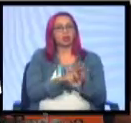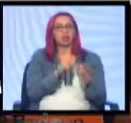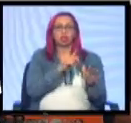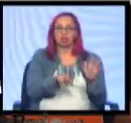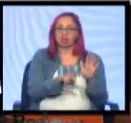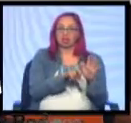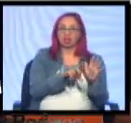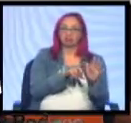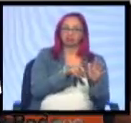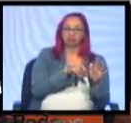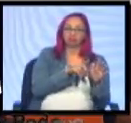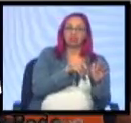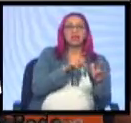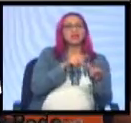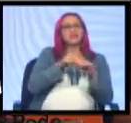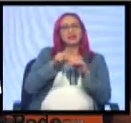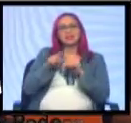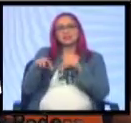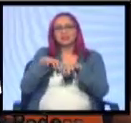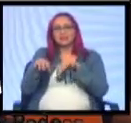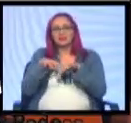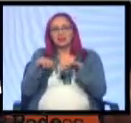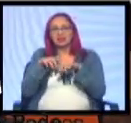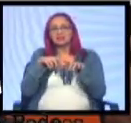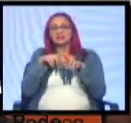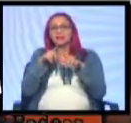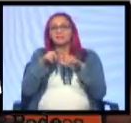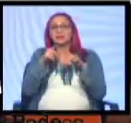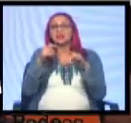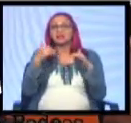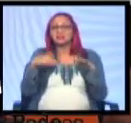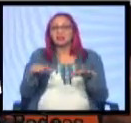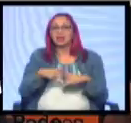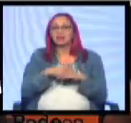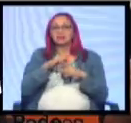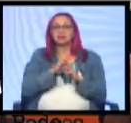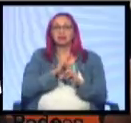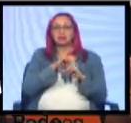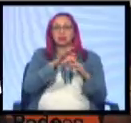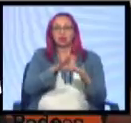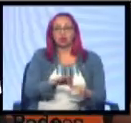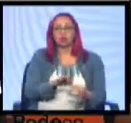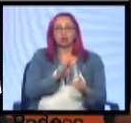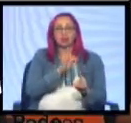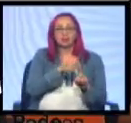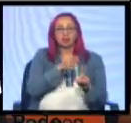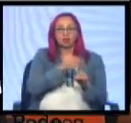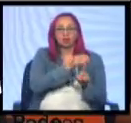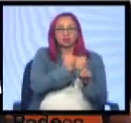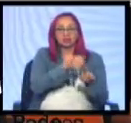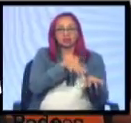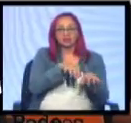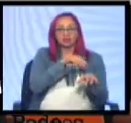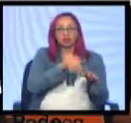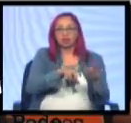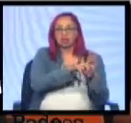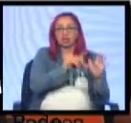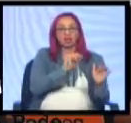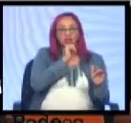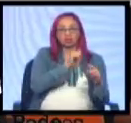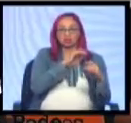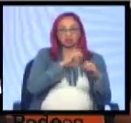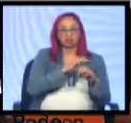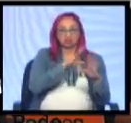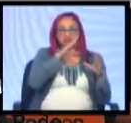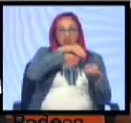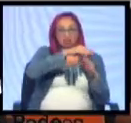Hay atrás una serie de actividades que también están relacionadas directamente con esta actividad ilegal y que no están